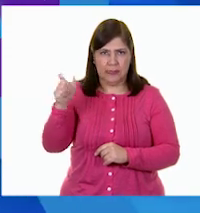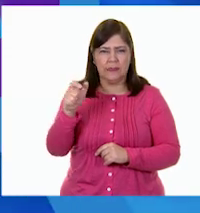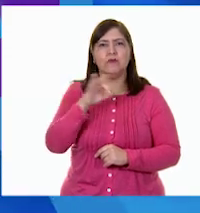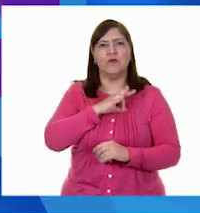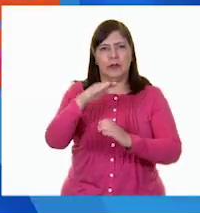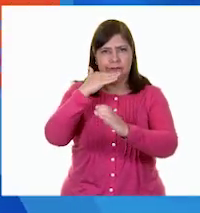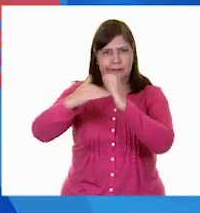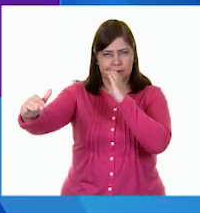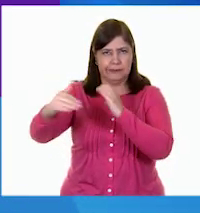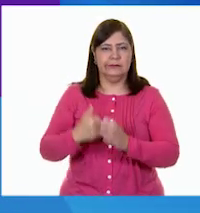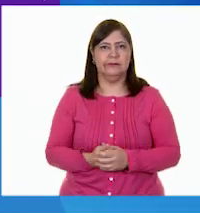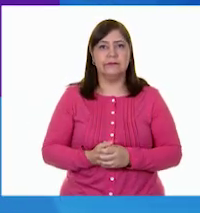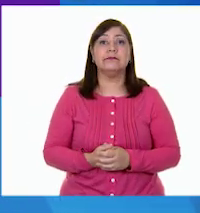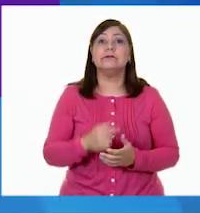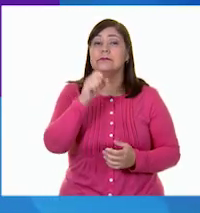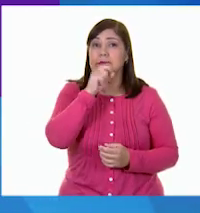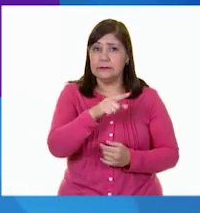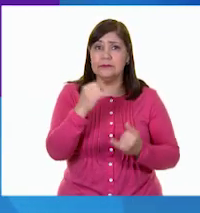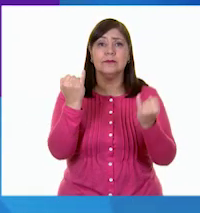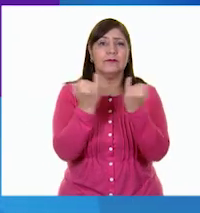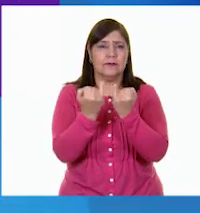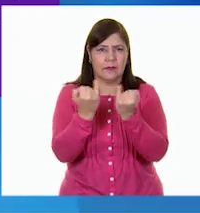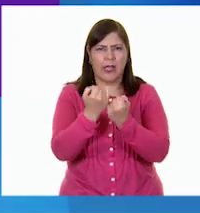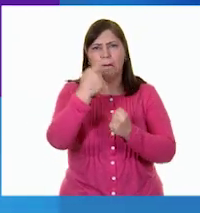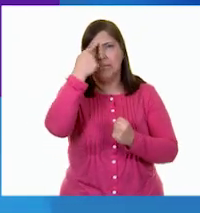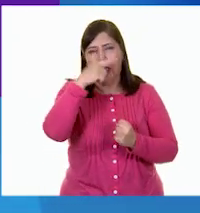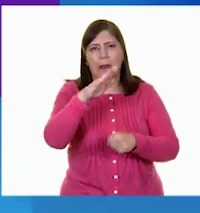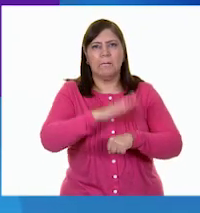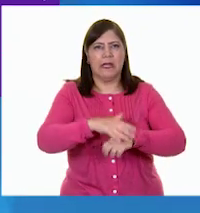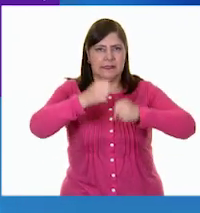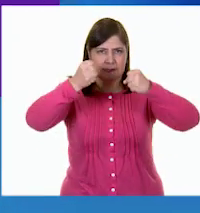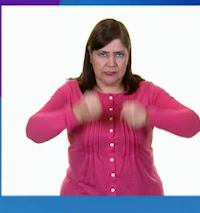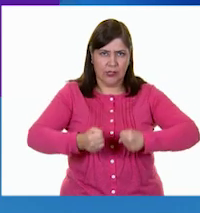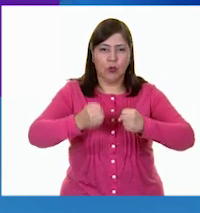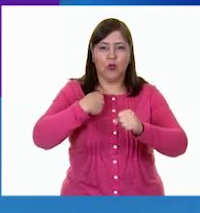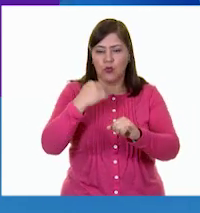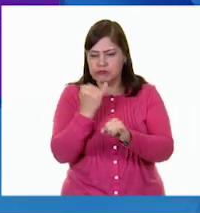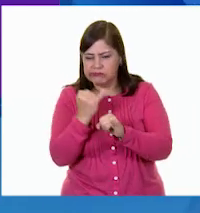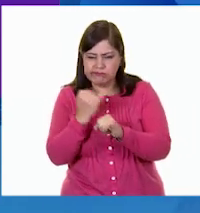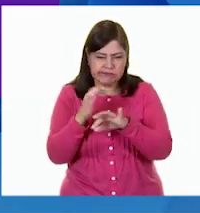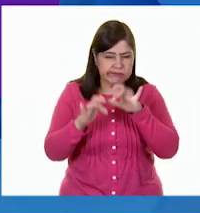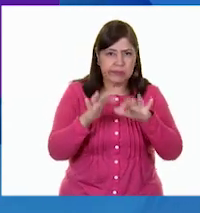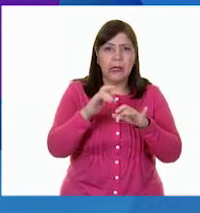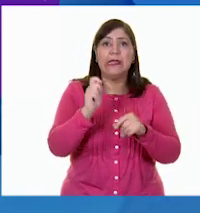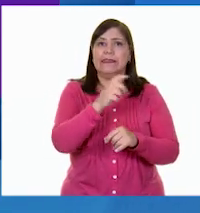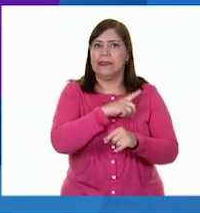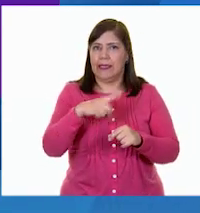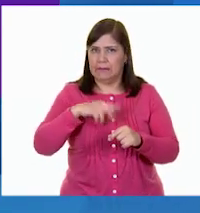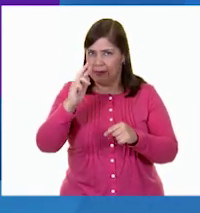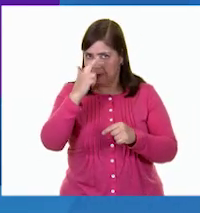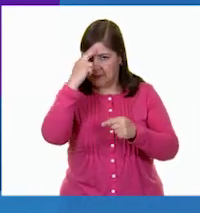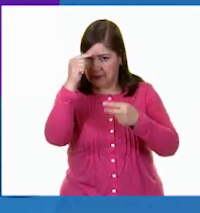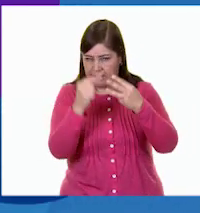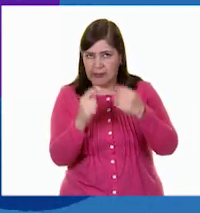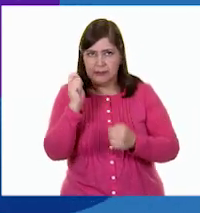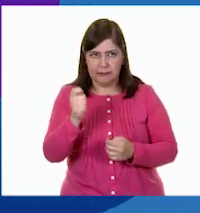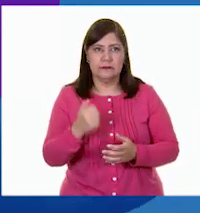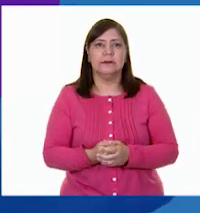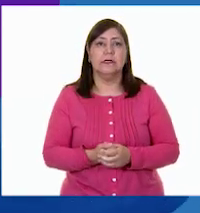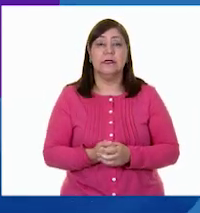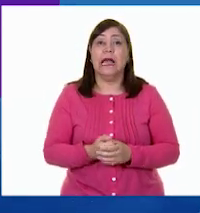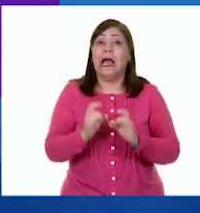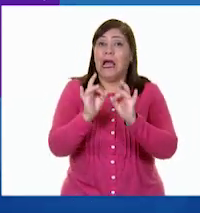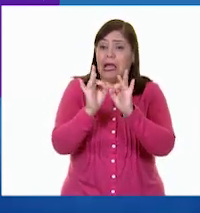cnac@ssc.gov.mx. Así pues, para navegar de forma segura por el ciberespacio, debes recordar lo siguiente. En caso de